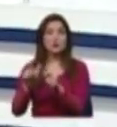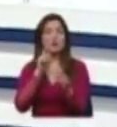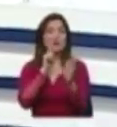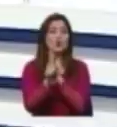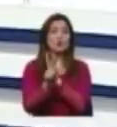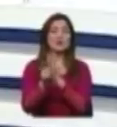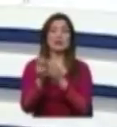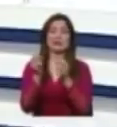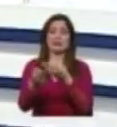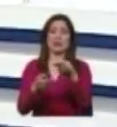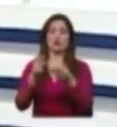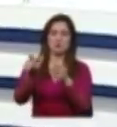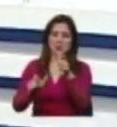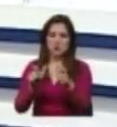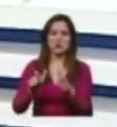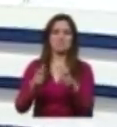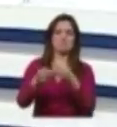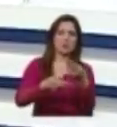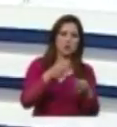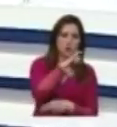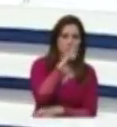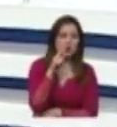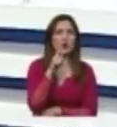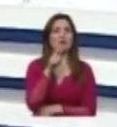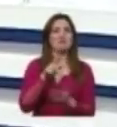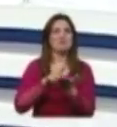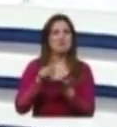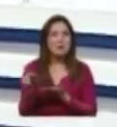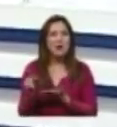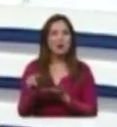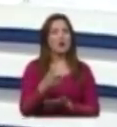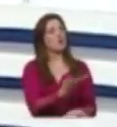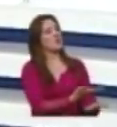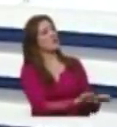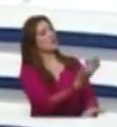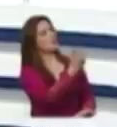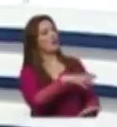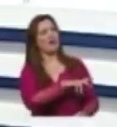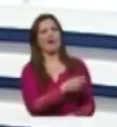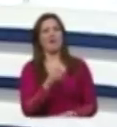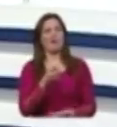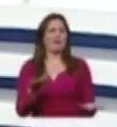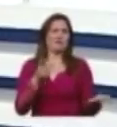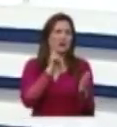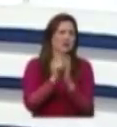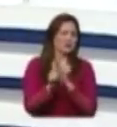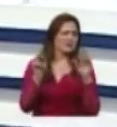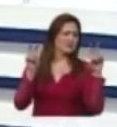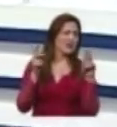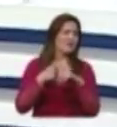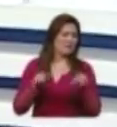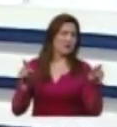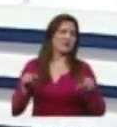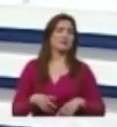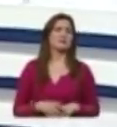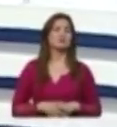actos irregulares allí en estos albergues improvisados que se montaron en los exteriores de la terminal. Ellos denunciaban temas de